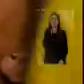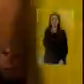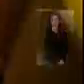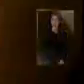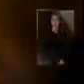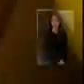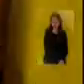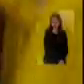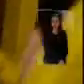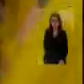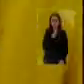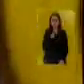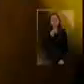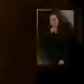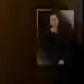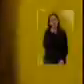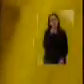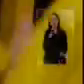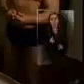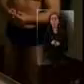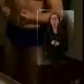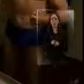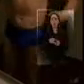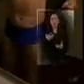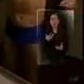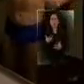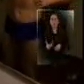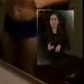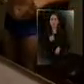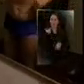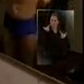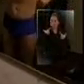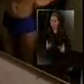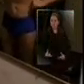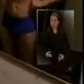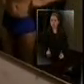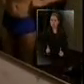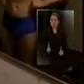Envejecer no tiene por qué ser sinónimo de deterioro físico.